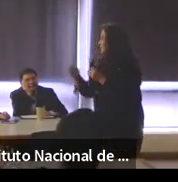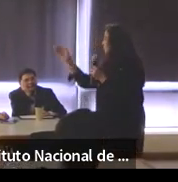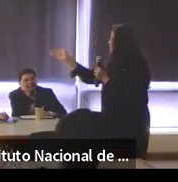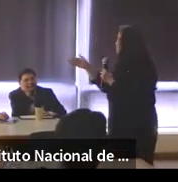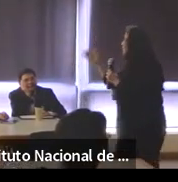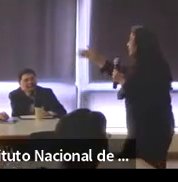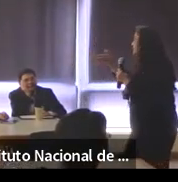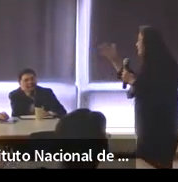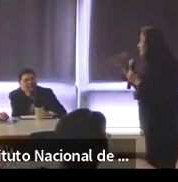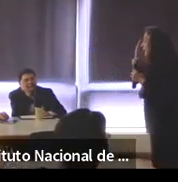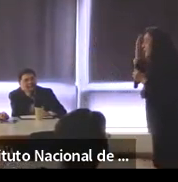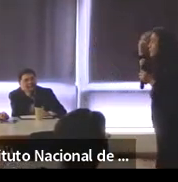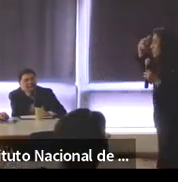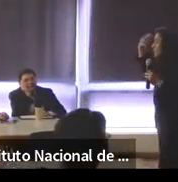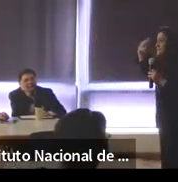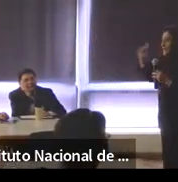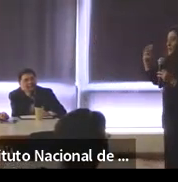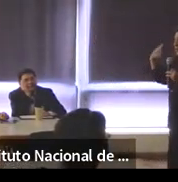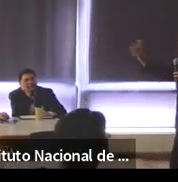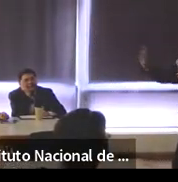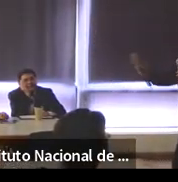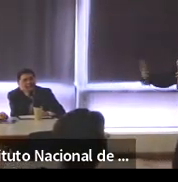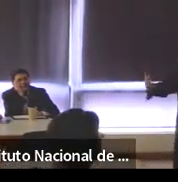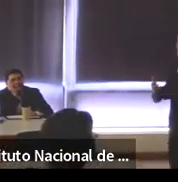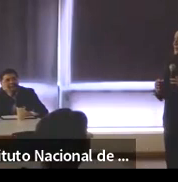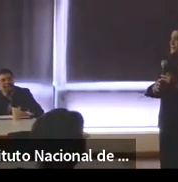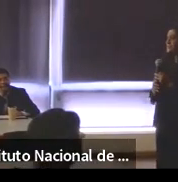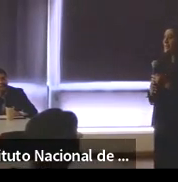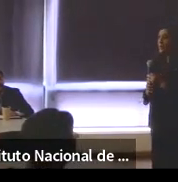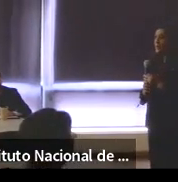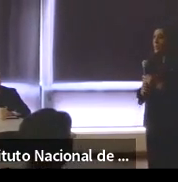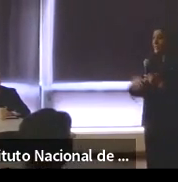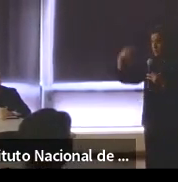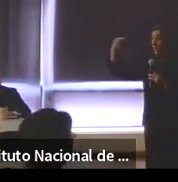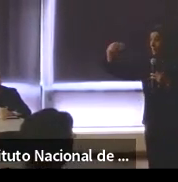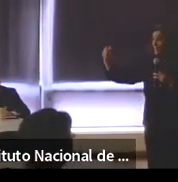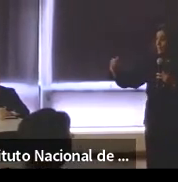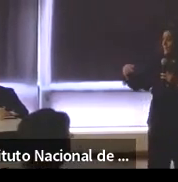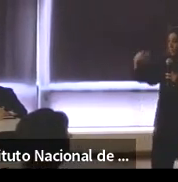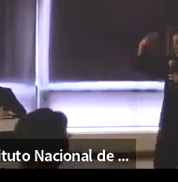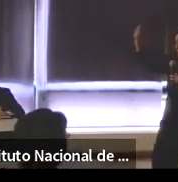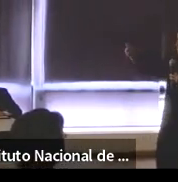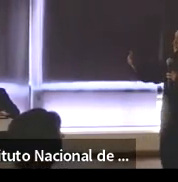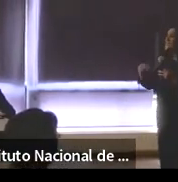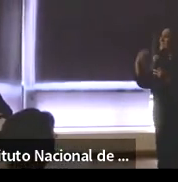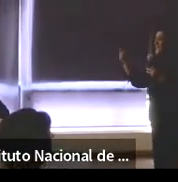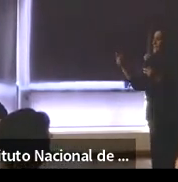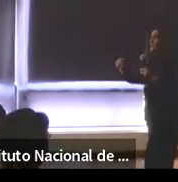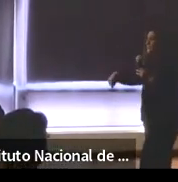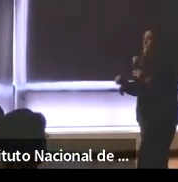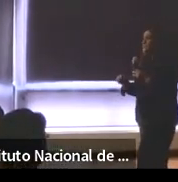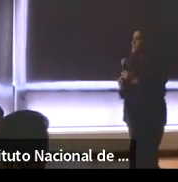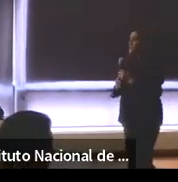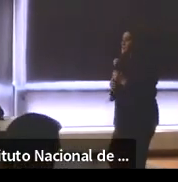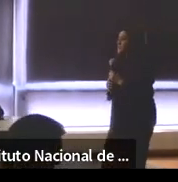Yo pienso que necesita y voy pensando para llevarme lo necesario Y eso habla de compromiso y de que